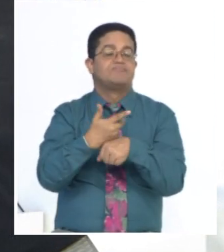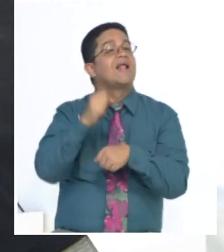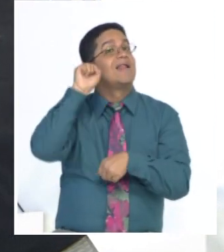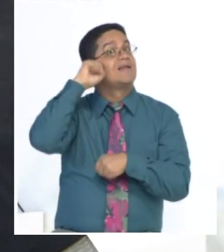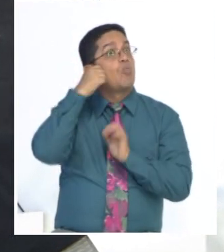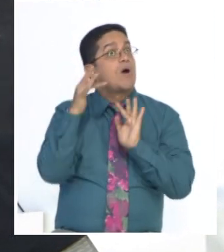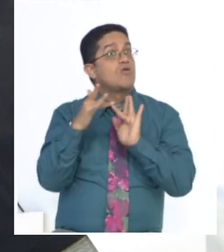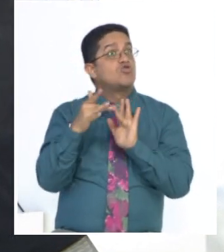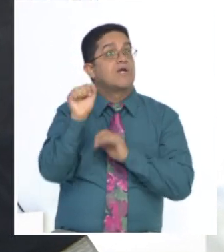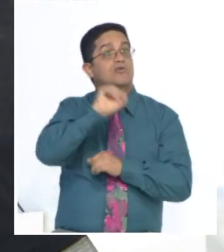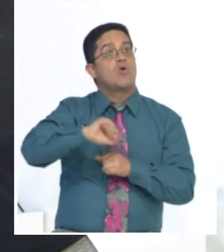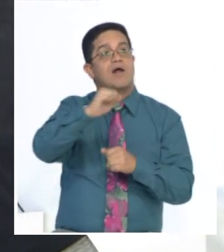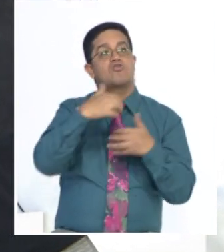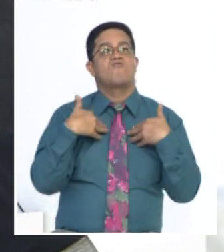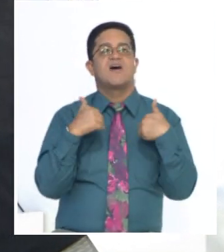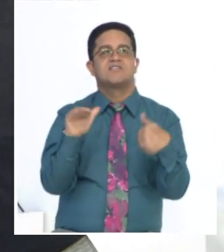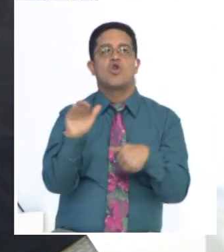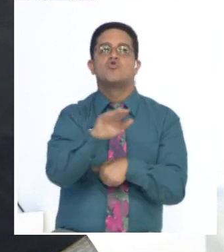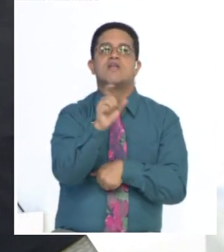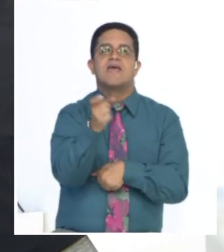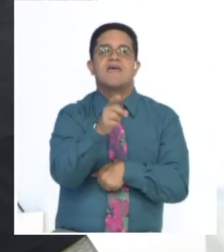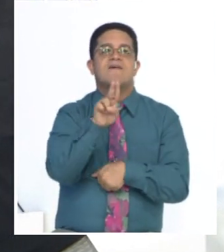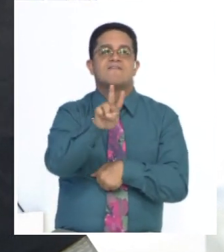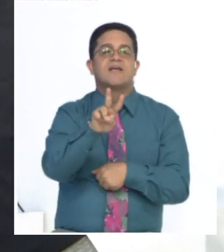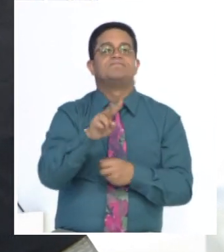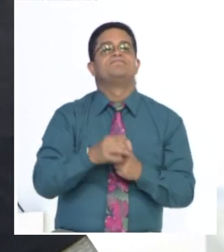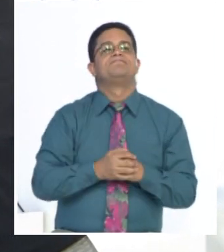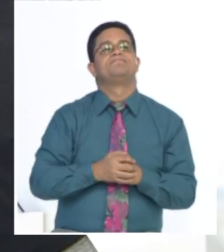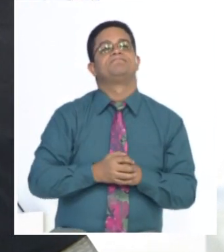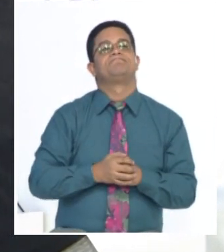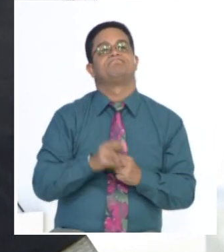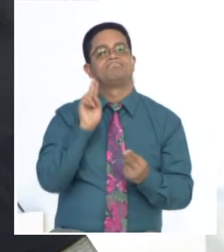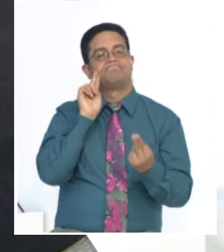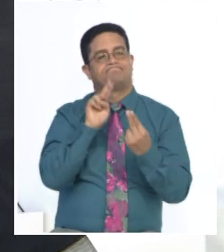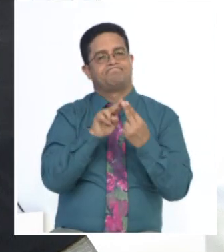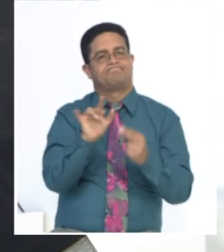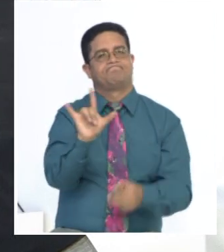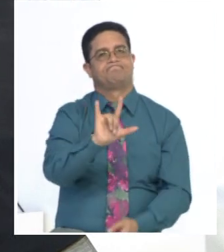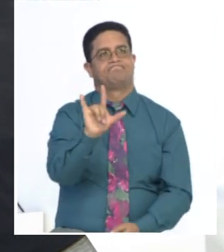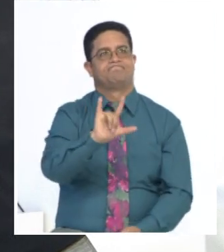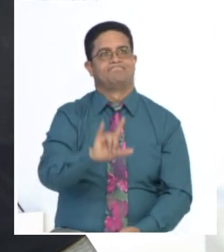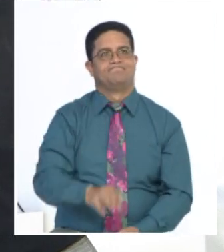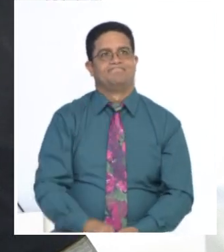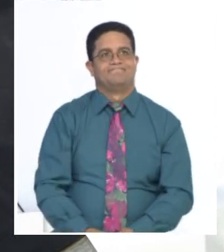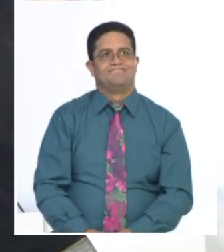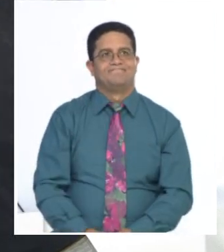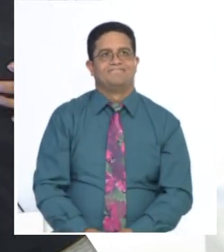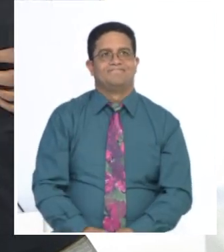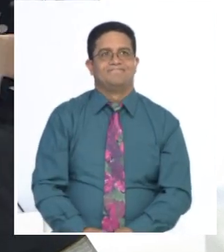cuentas, @salud_gb, @Daniela J. Salas. Será hasta la próxima oportunidad.